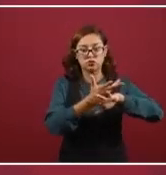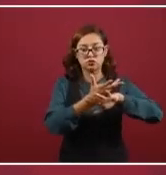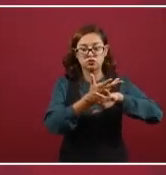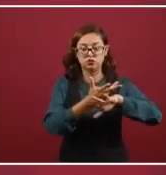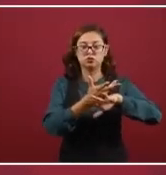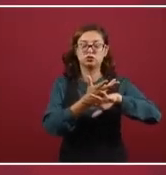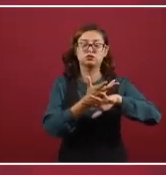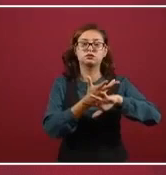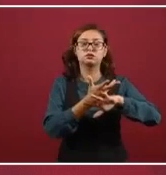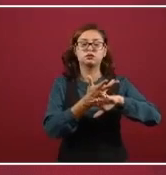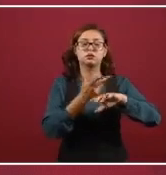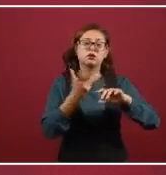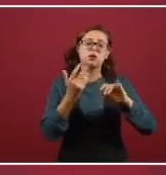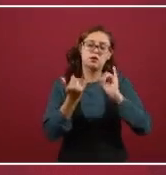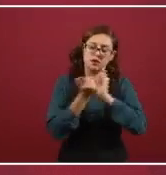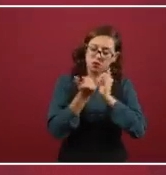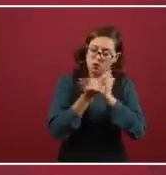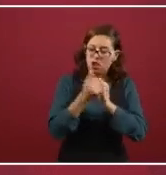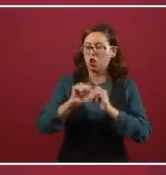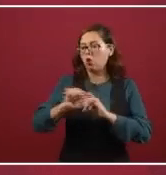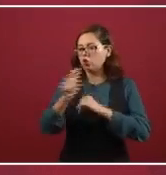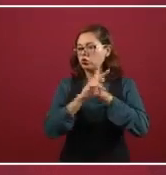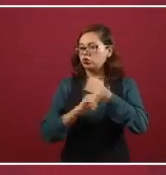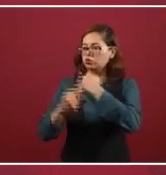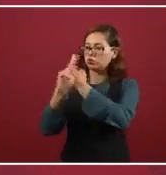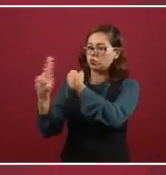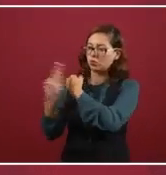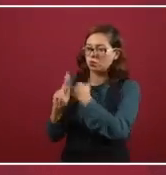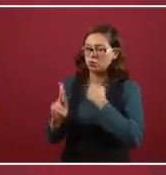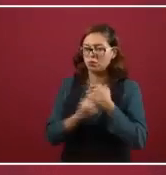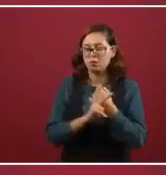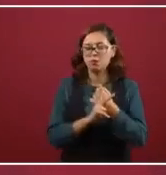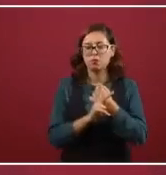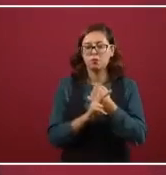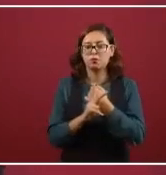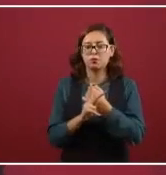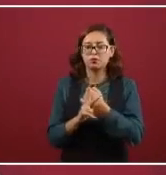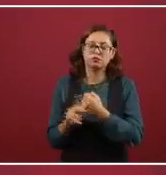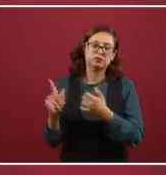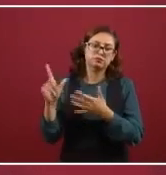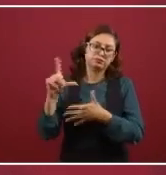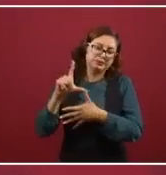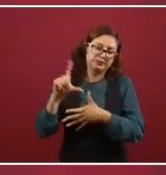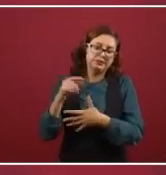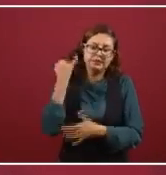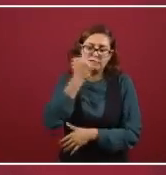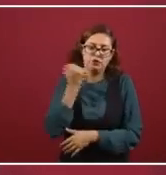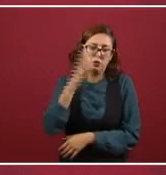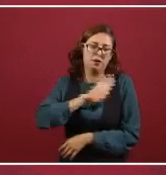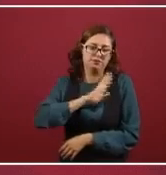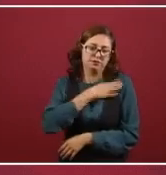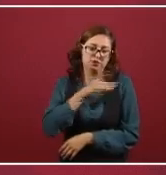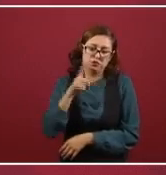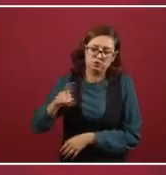en este caso mexicanos, o de otras nacionalidades de origen de lo que ellos denominan hispanos en Estados